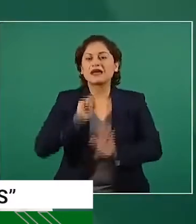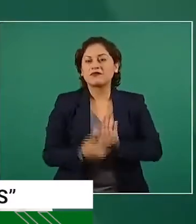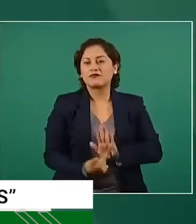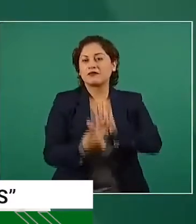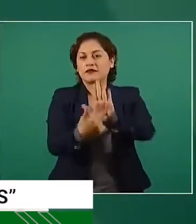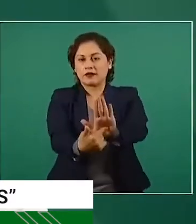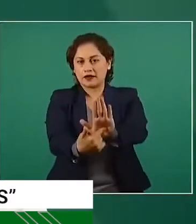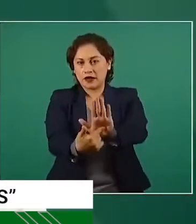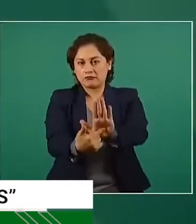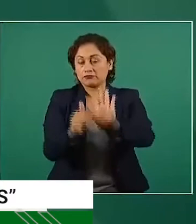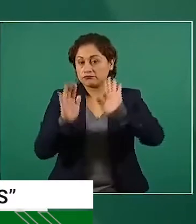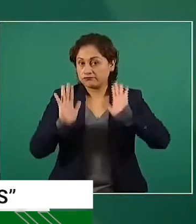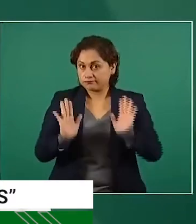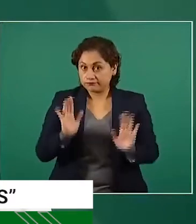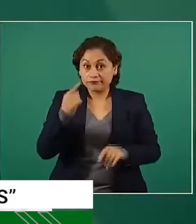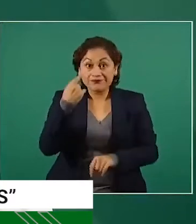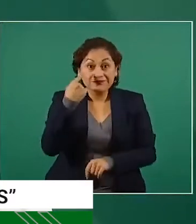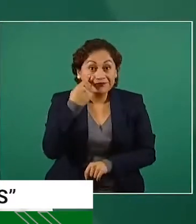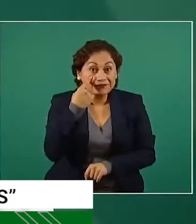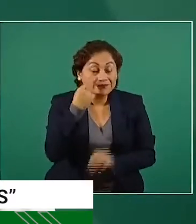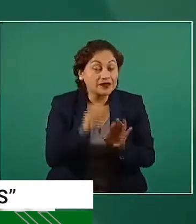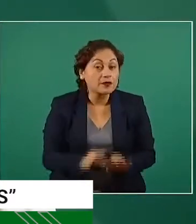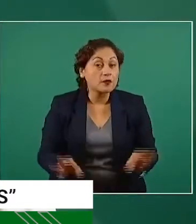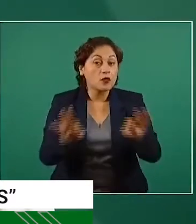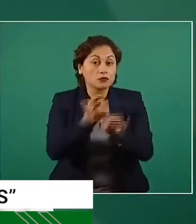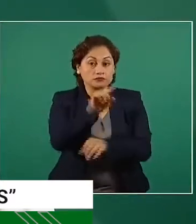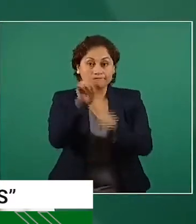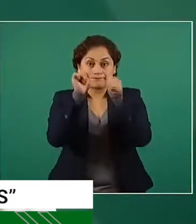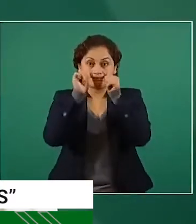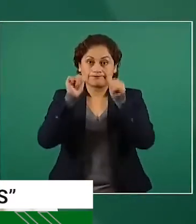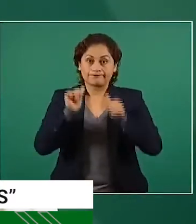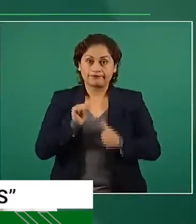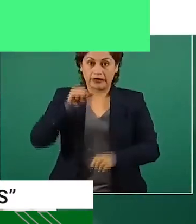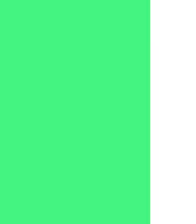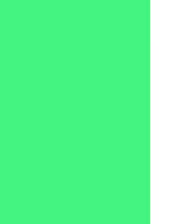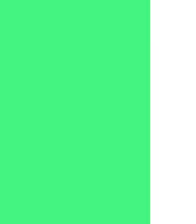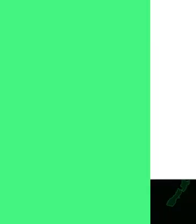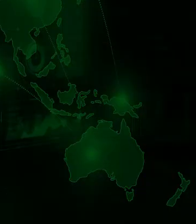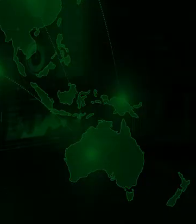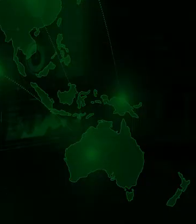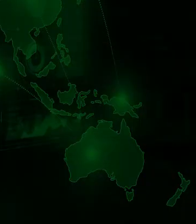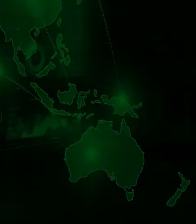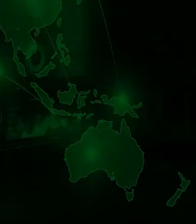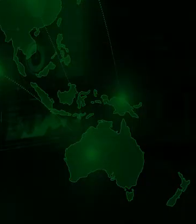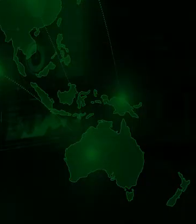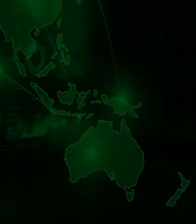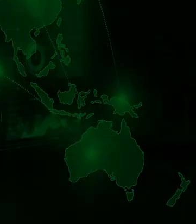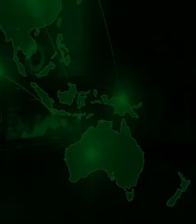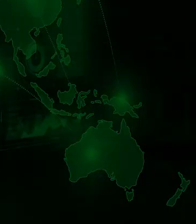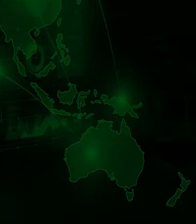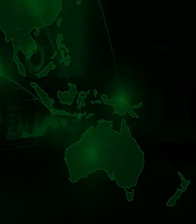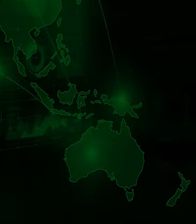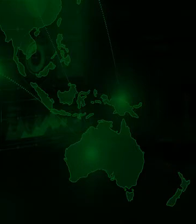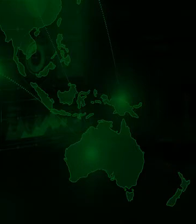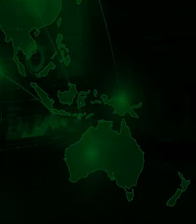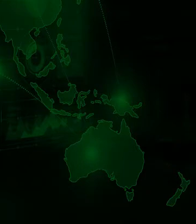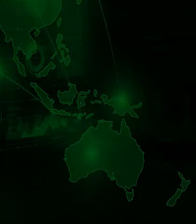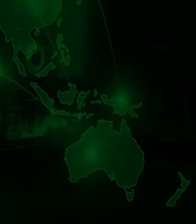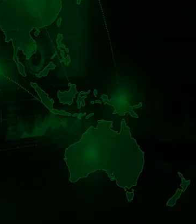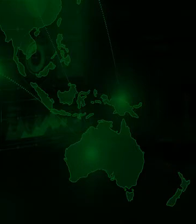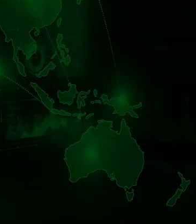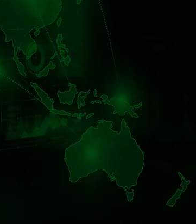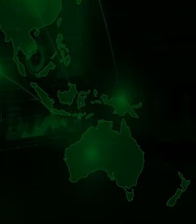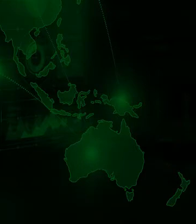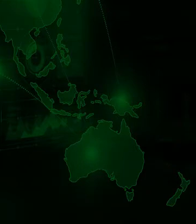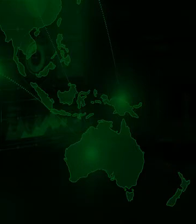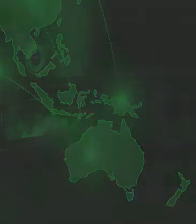Insistimos, aquí no se estigmatiza a periodistas ni a medios. Agenda presidencial. Andrés Manuel